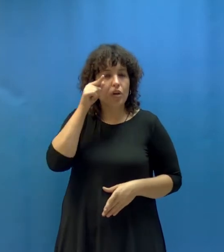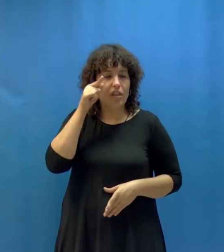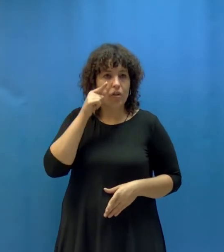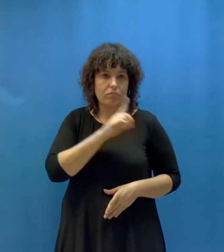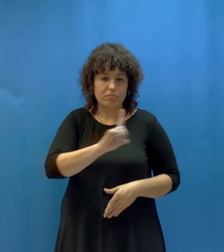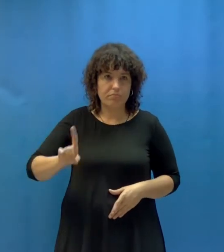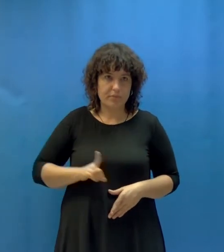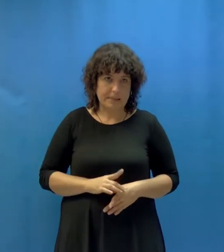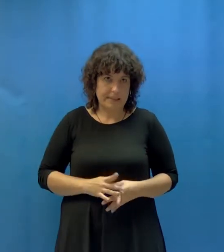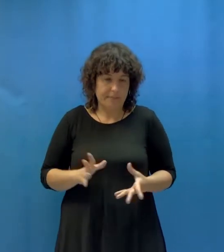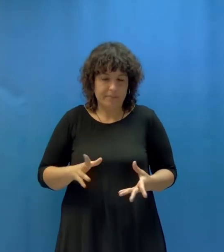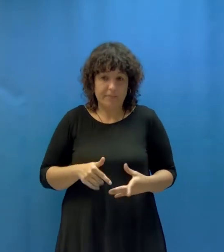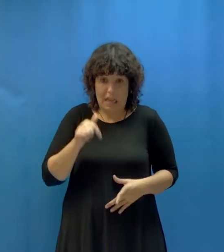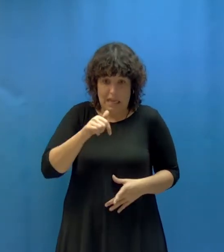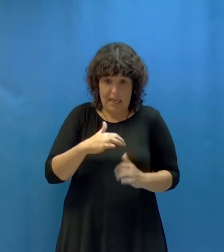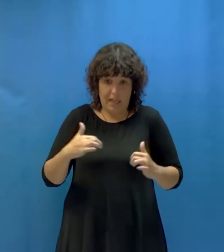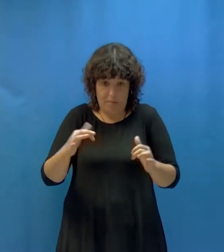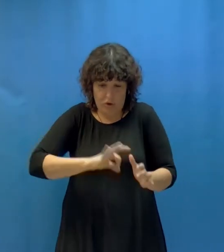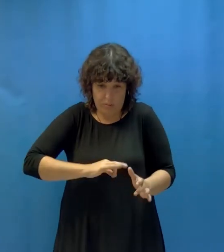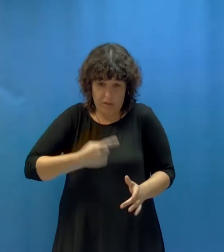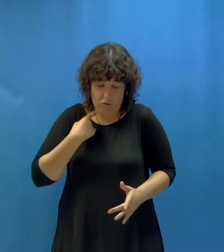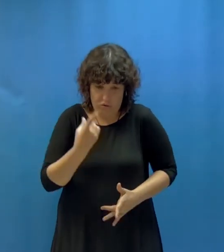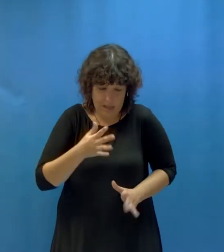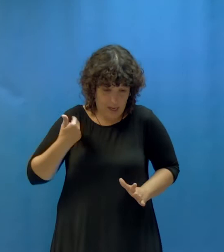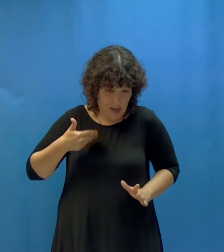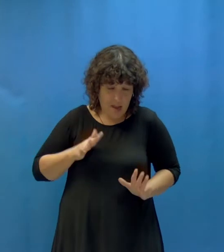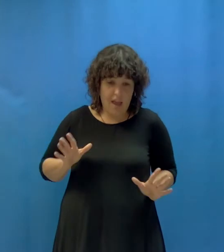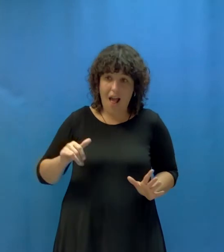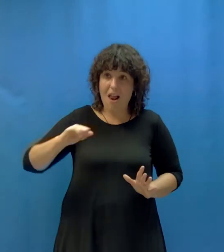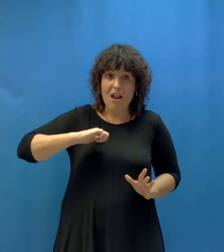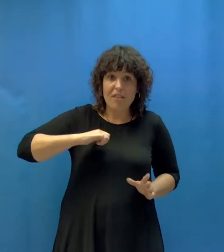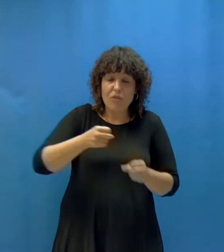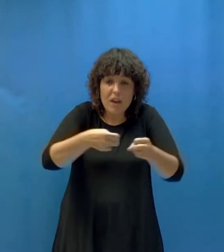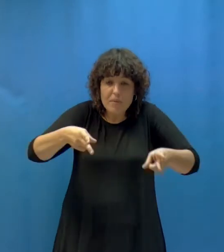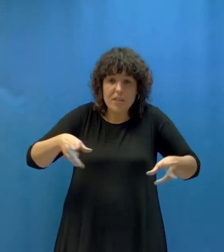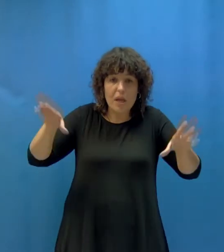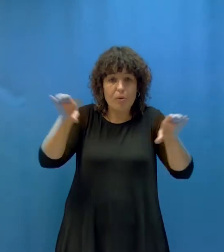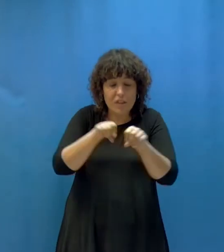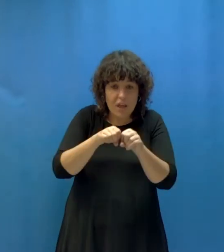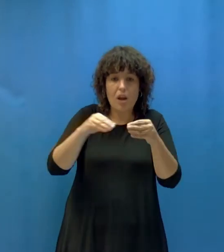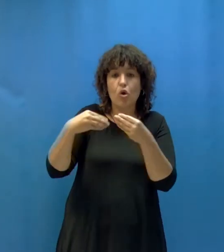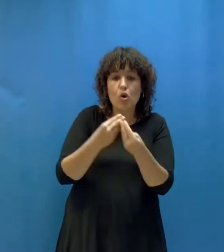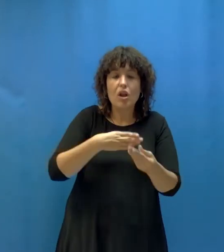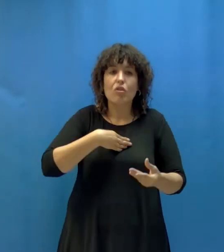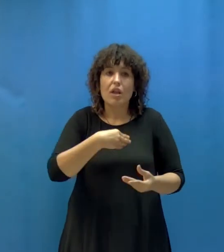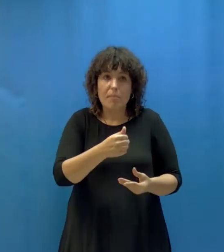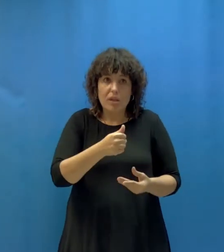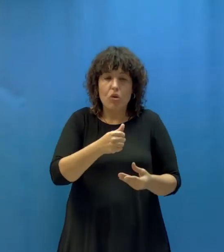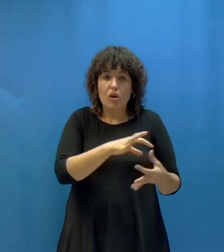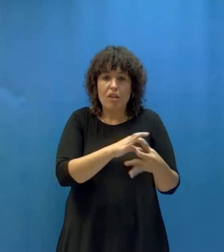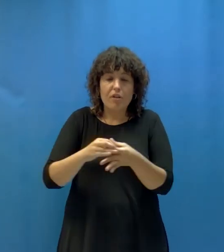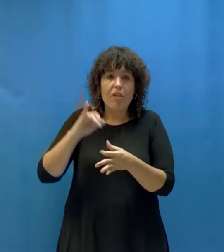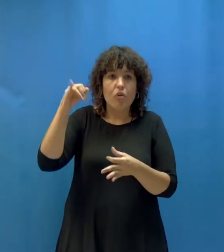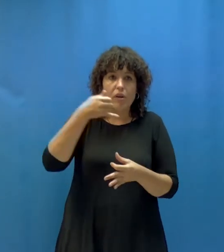Sí, lo dije en aquel pleno de la Diputación, la deuda de la piscina provincial con el Ayuntamiento por razón del IBI